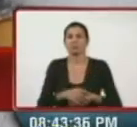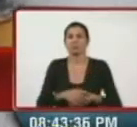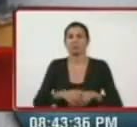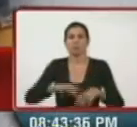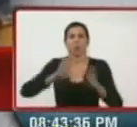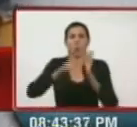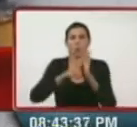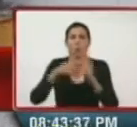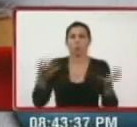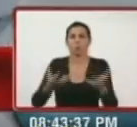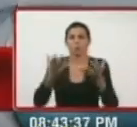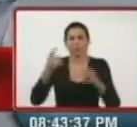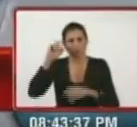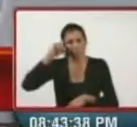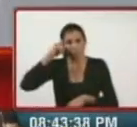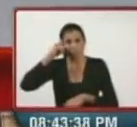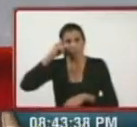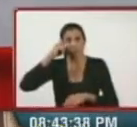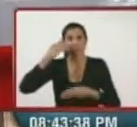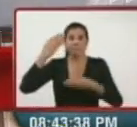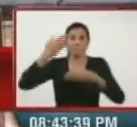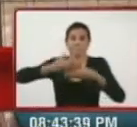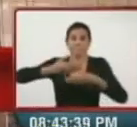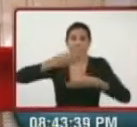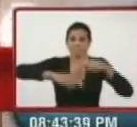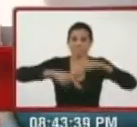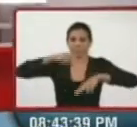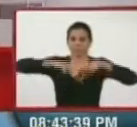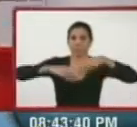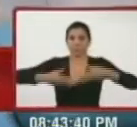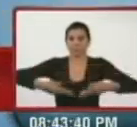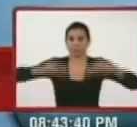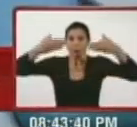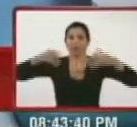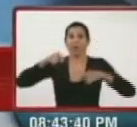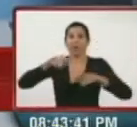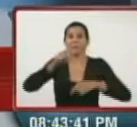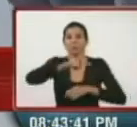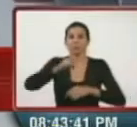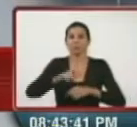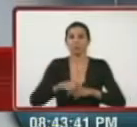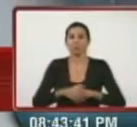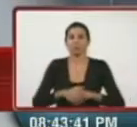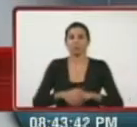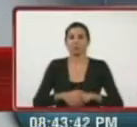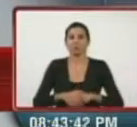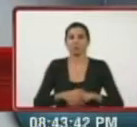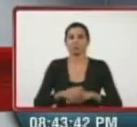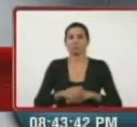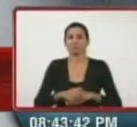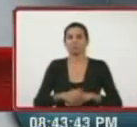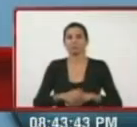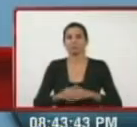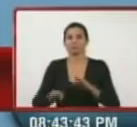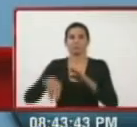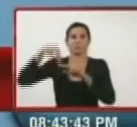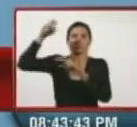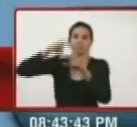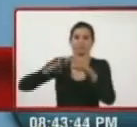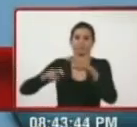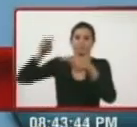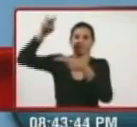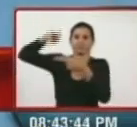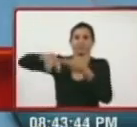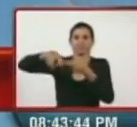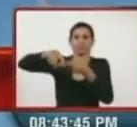la colocación de una pared de concreto que era donde las personas salían de esa manera hacia la variante, una de las importantes arterias viales